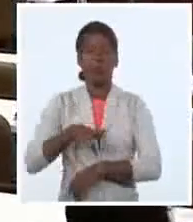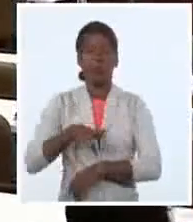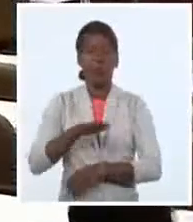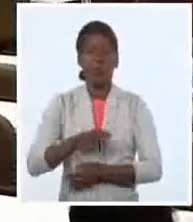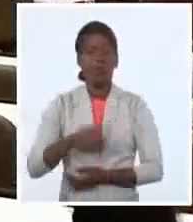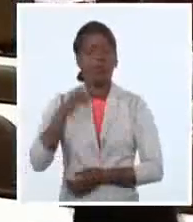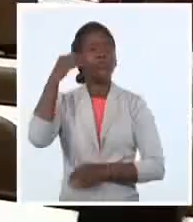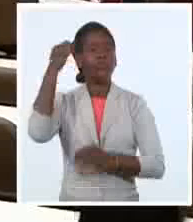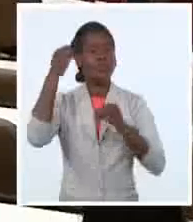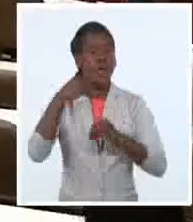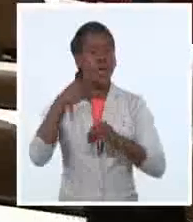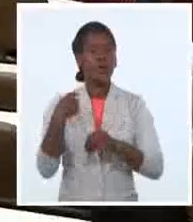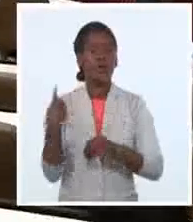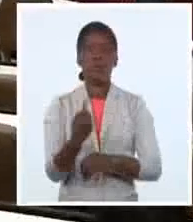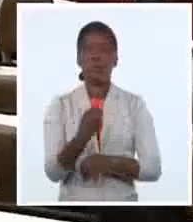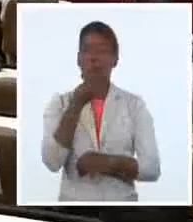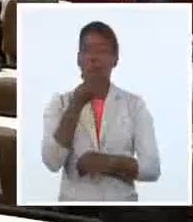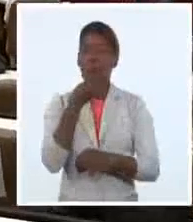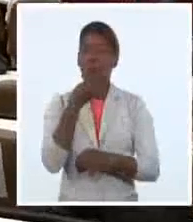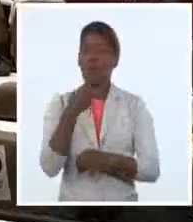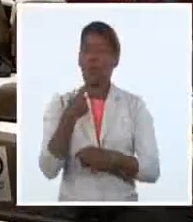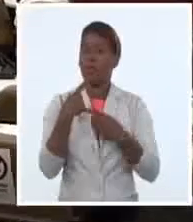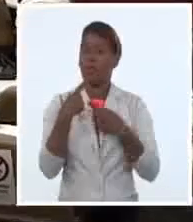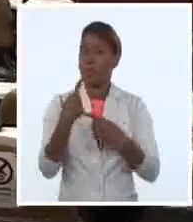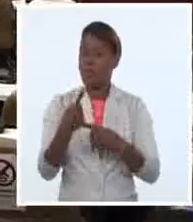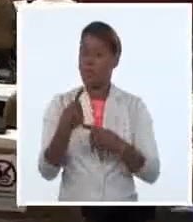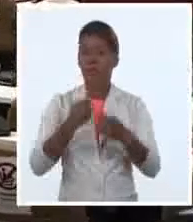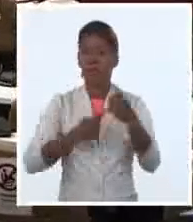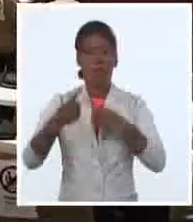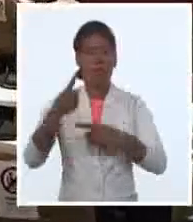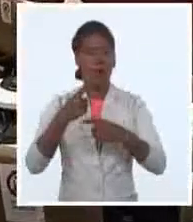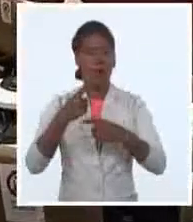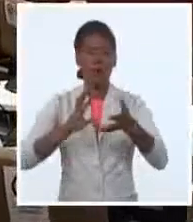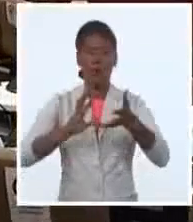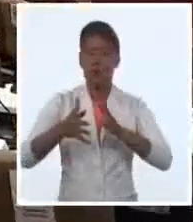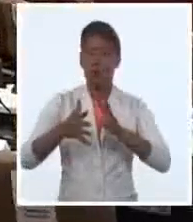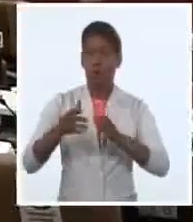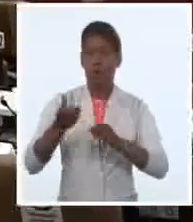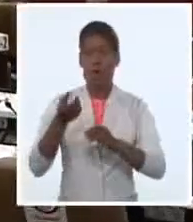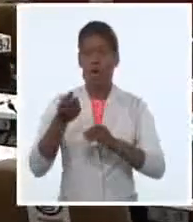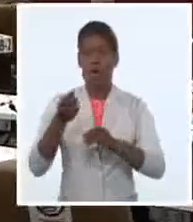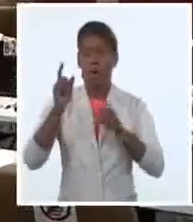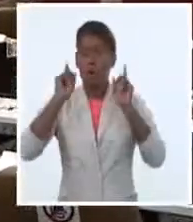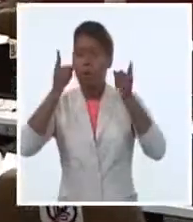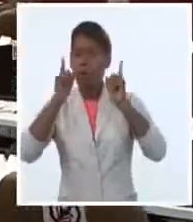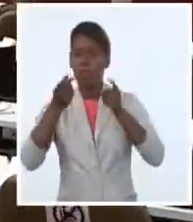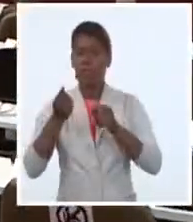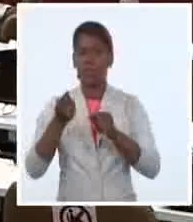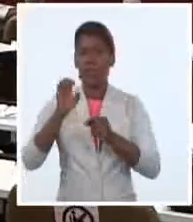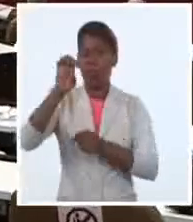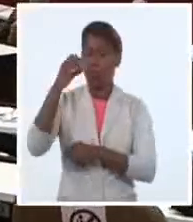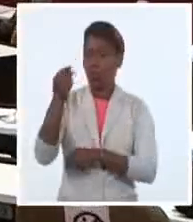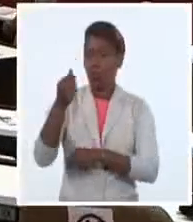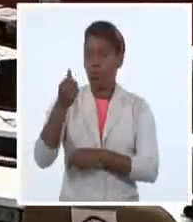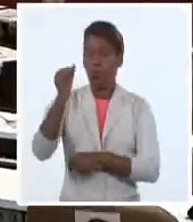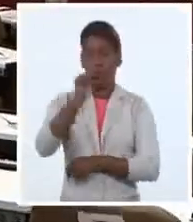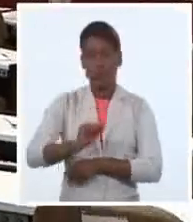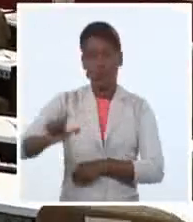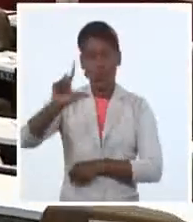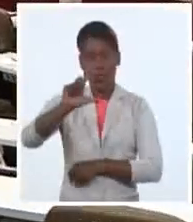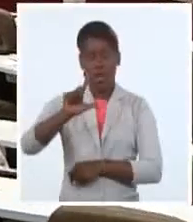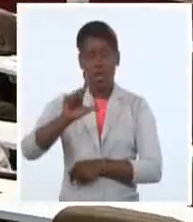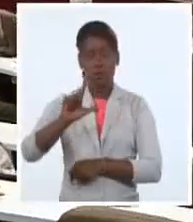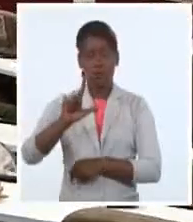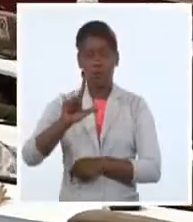determinación expresado en la libertad de elegir nuestro sistema político, económico, social y cultural. condena la intervención